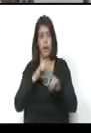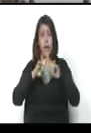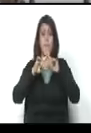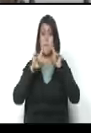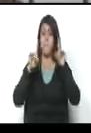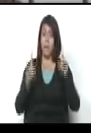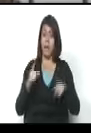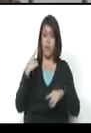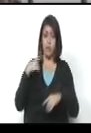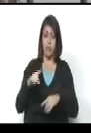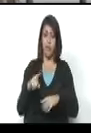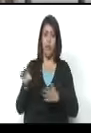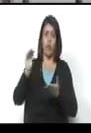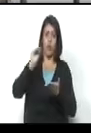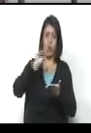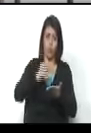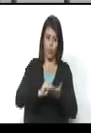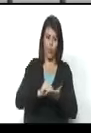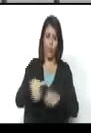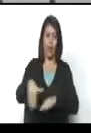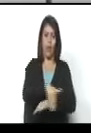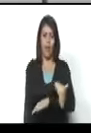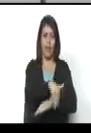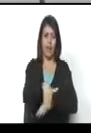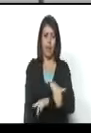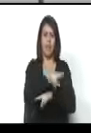que habían retornado otra vez a las calles.